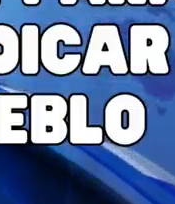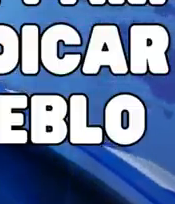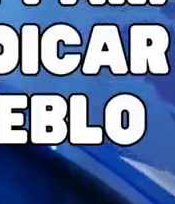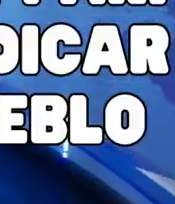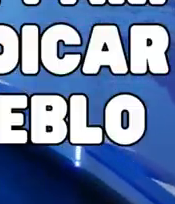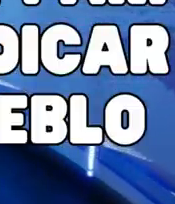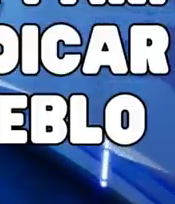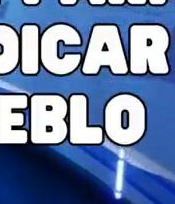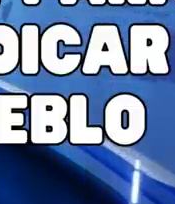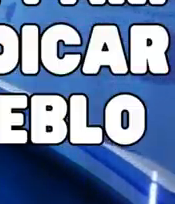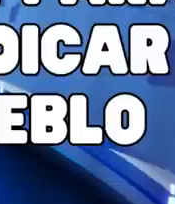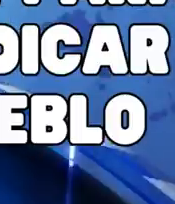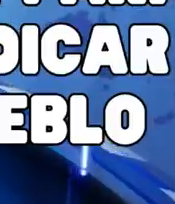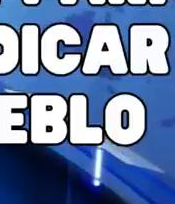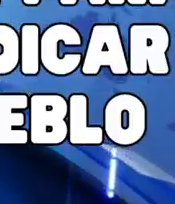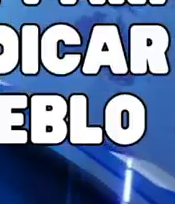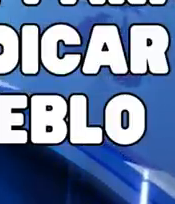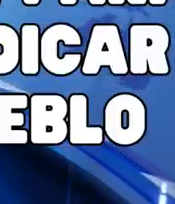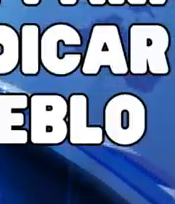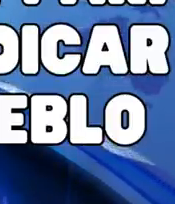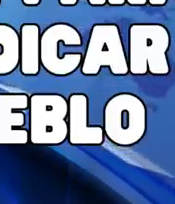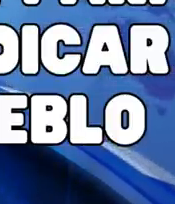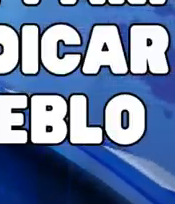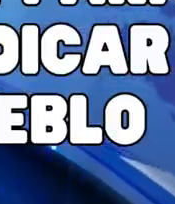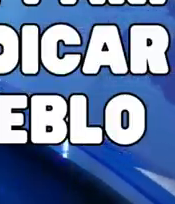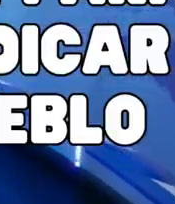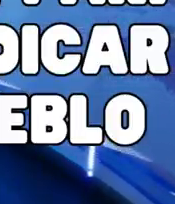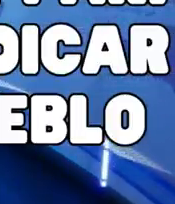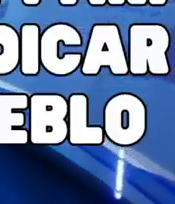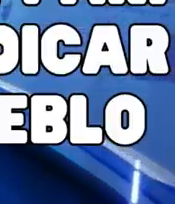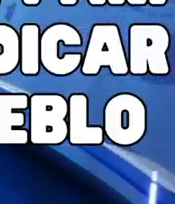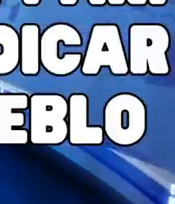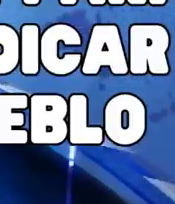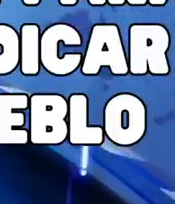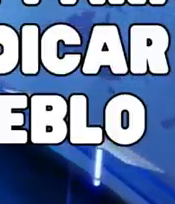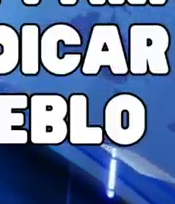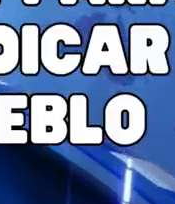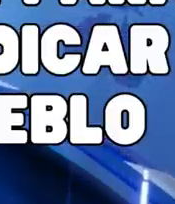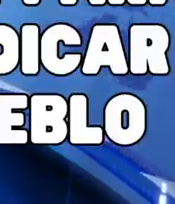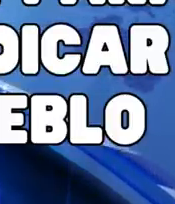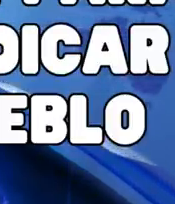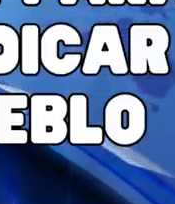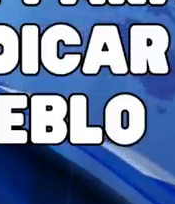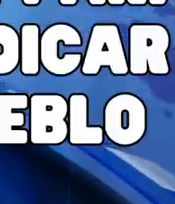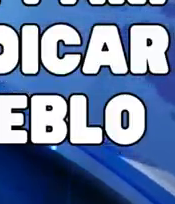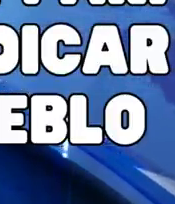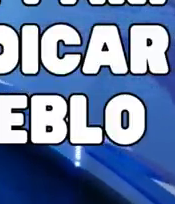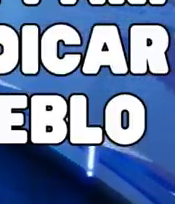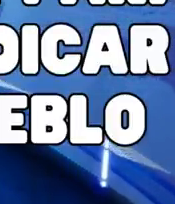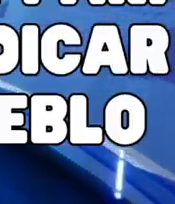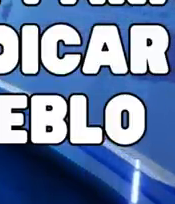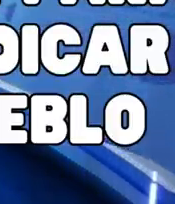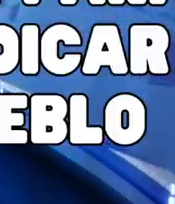quitar prestaciones a los trabajadores, para privatizar las pensiones.